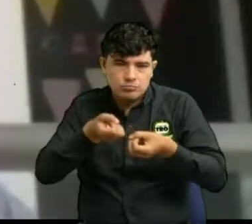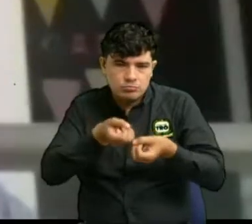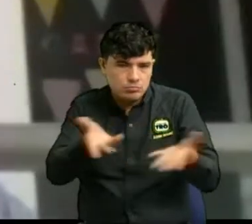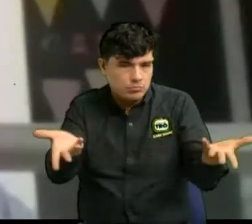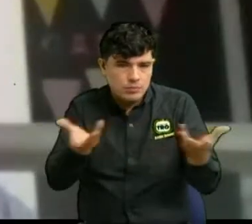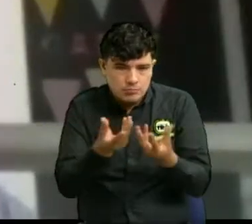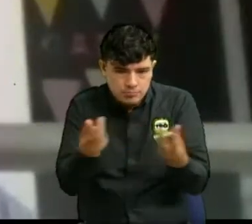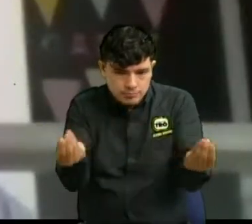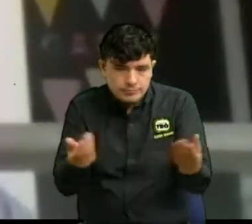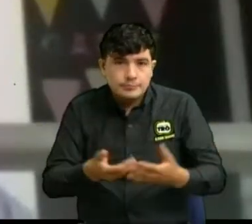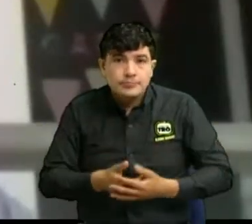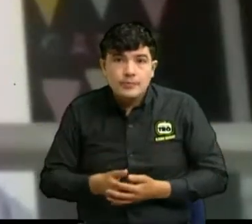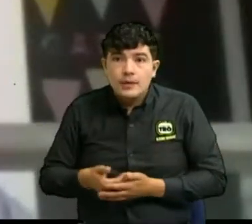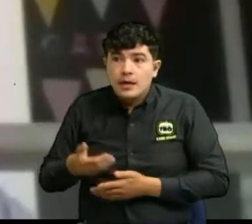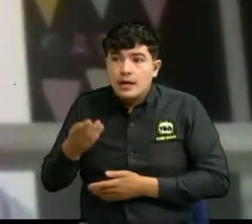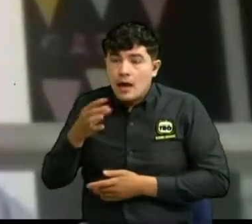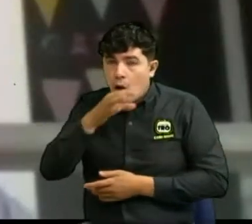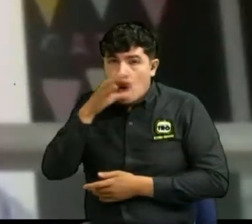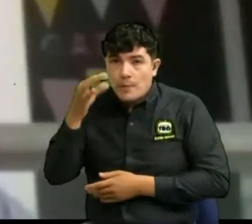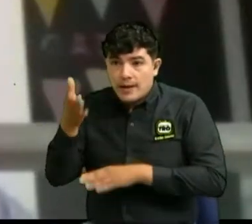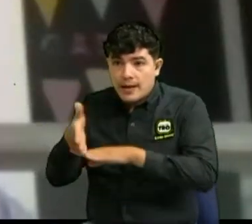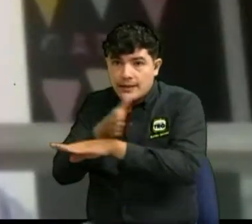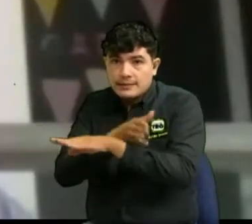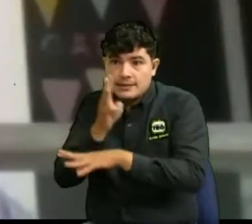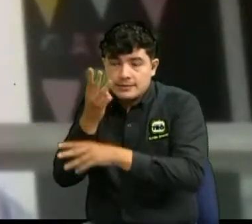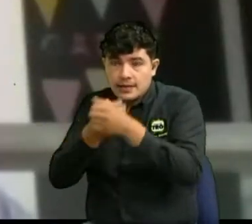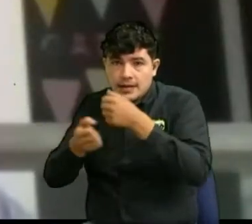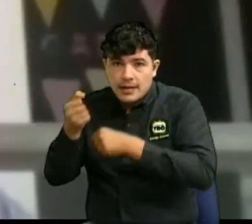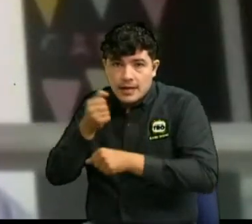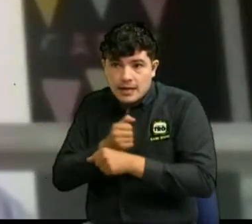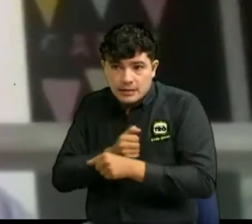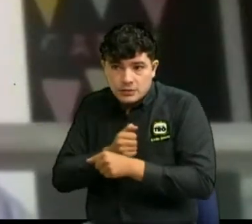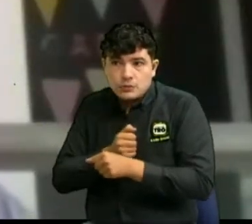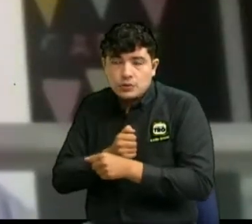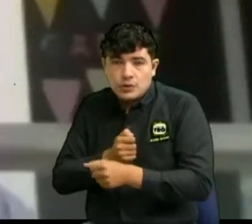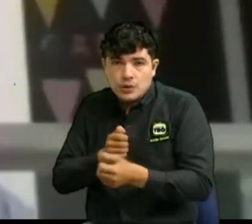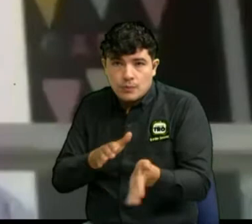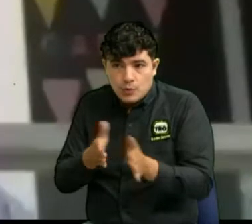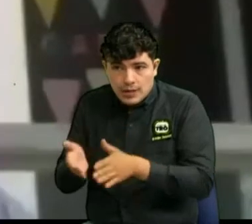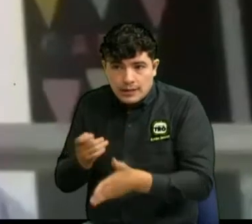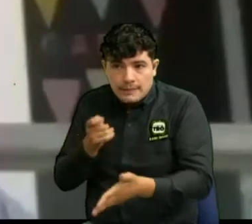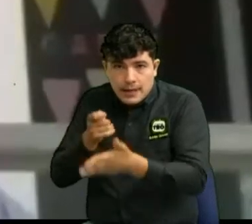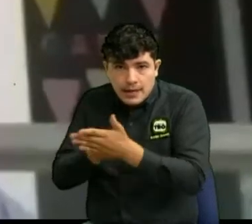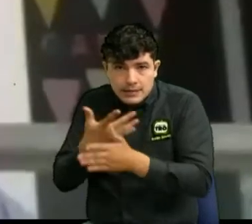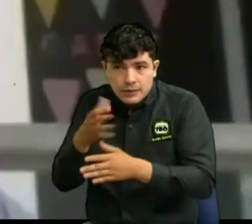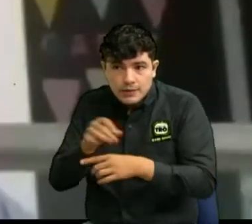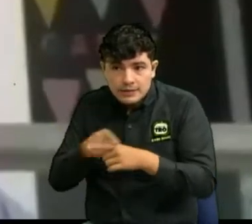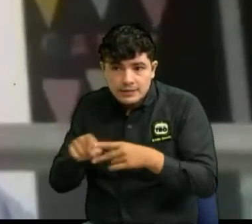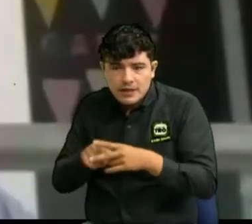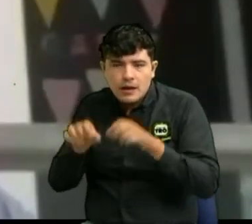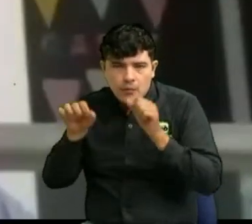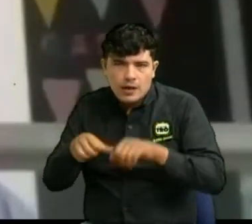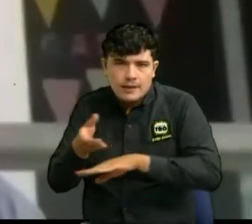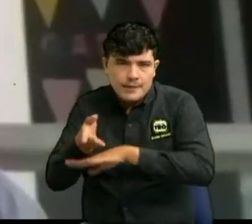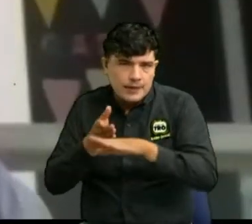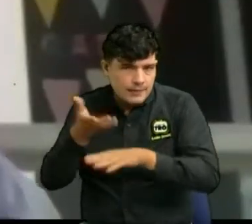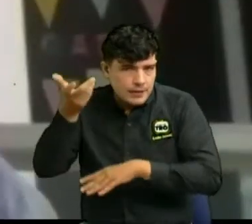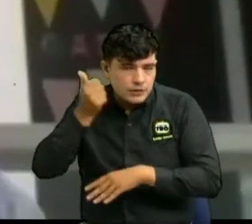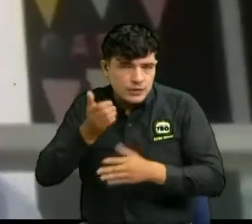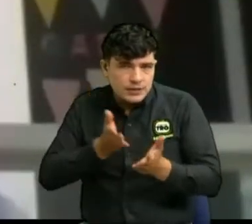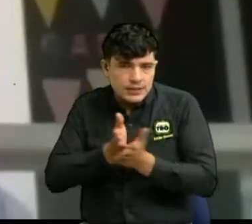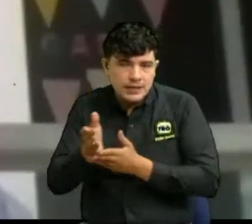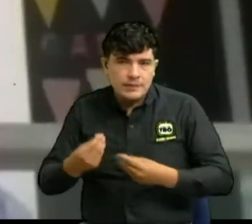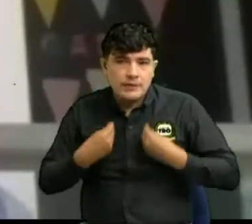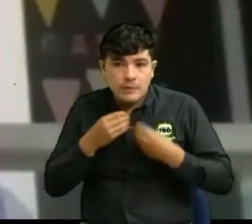cotizando en los 3 años inmediatamente anteriores a la muerte y dejó 50 semanas, hay lugar a reclamar la pensión de sobrevivientes. O si